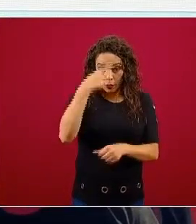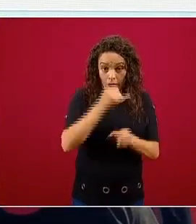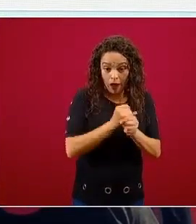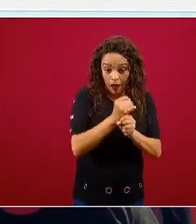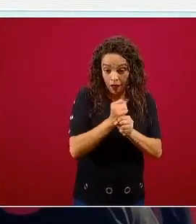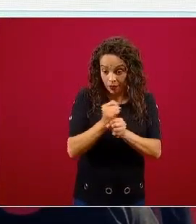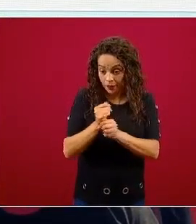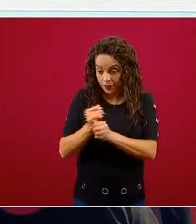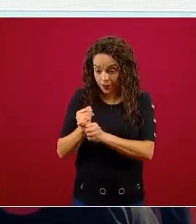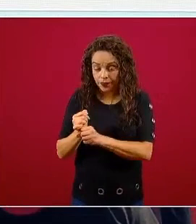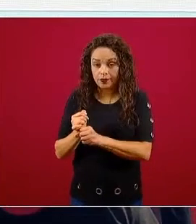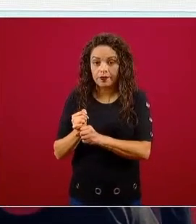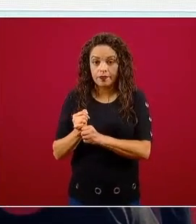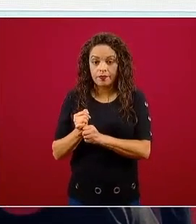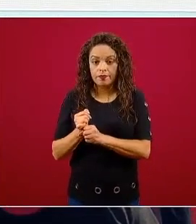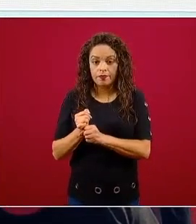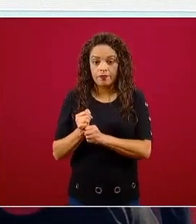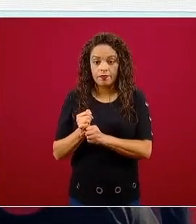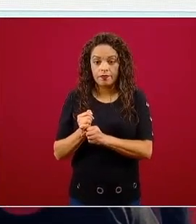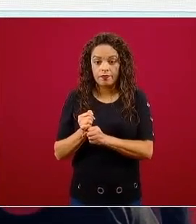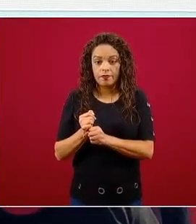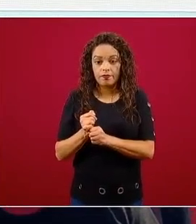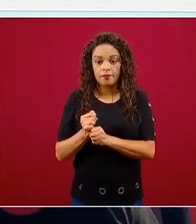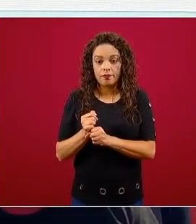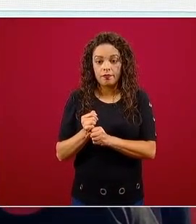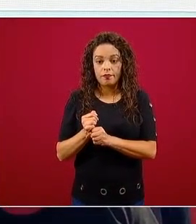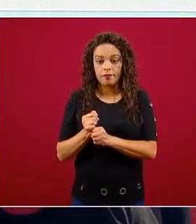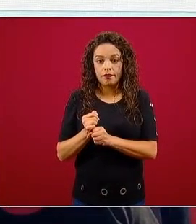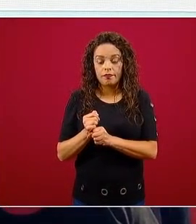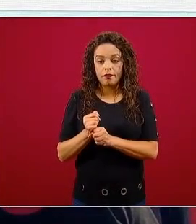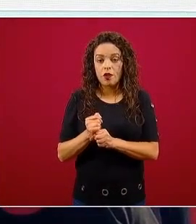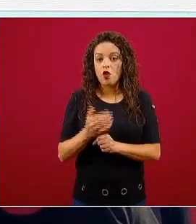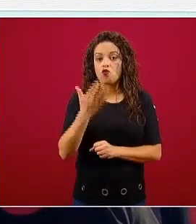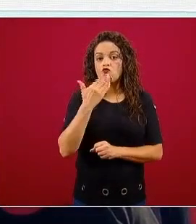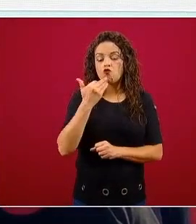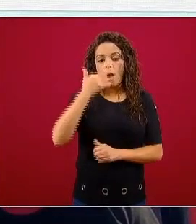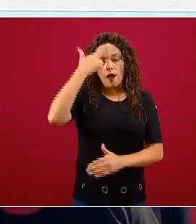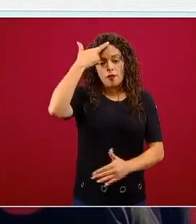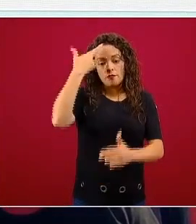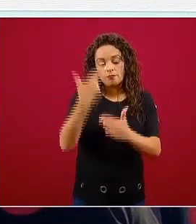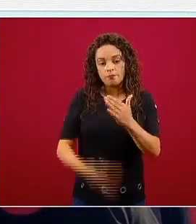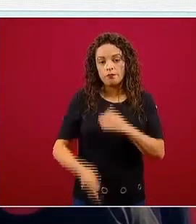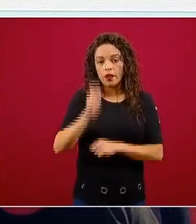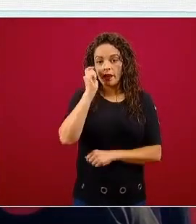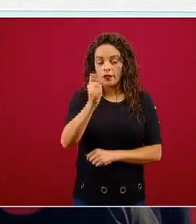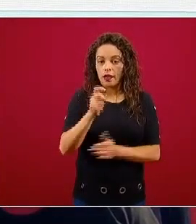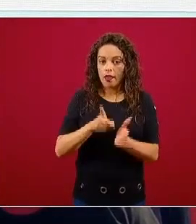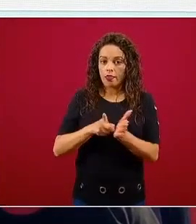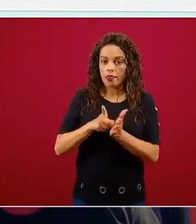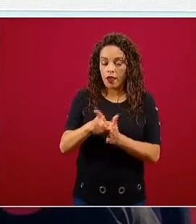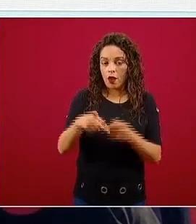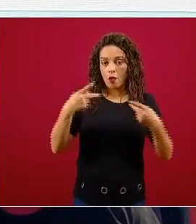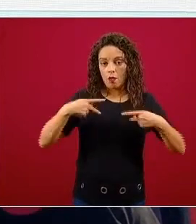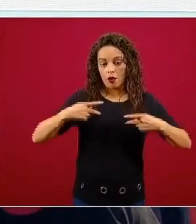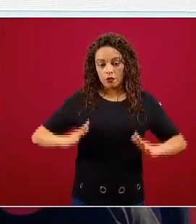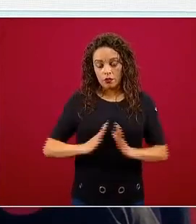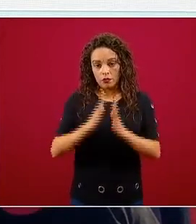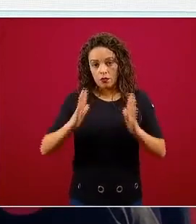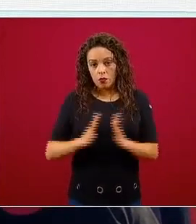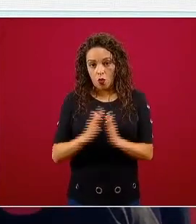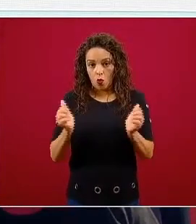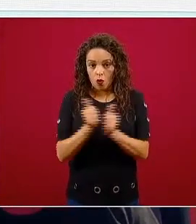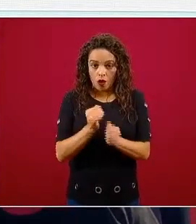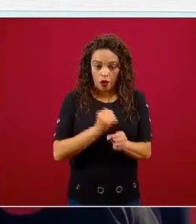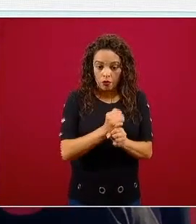se van a vulnerar los derechos de los participantes en investigación, que en un caso de la